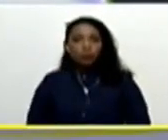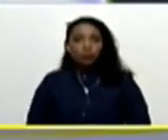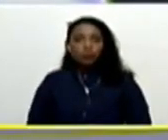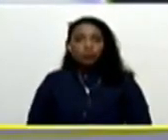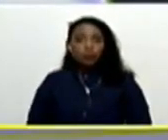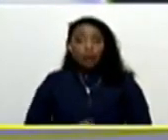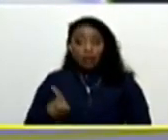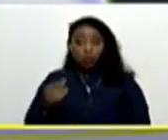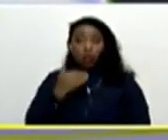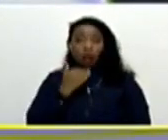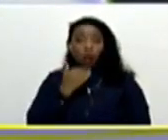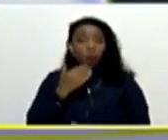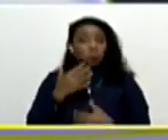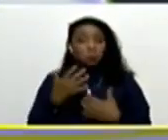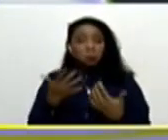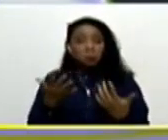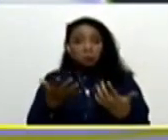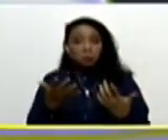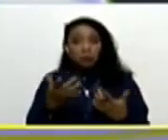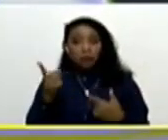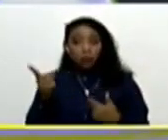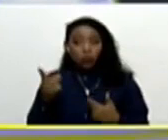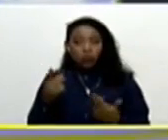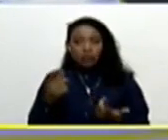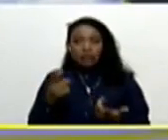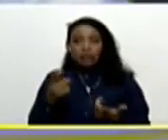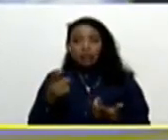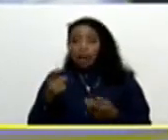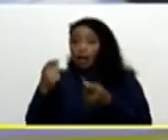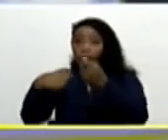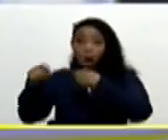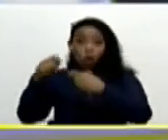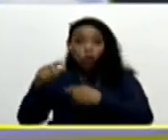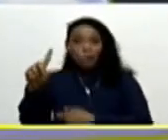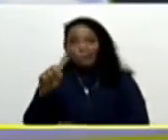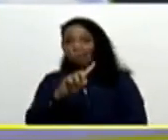es algo que es innegociable.